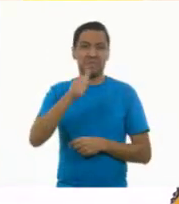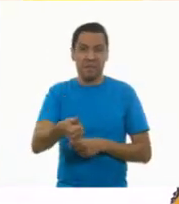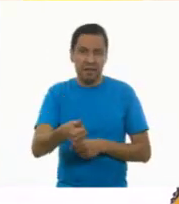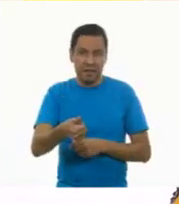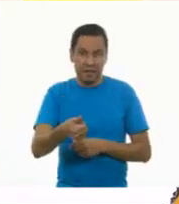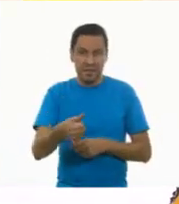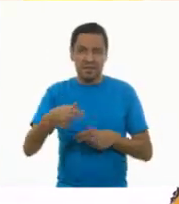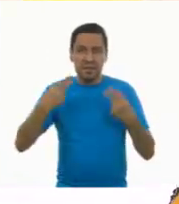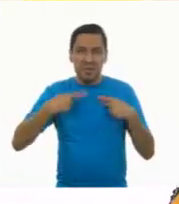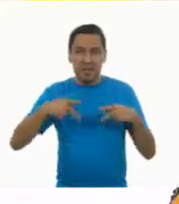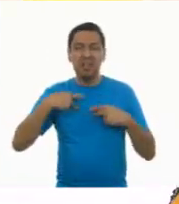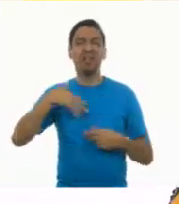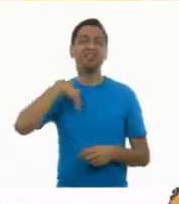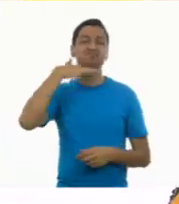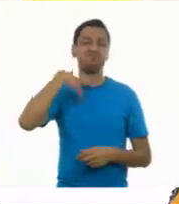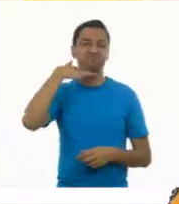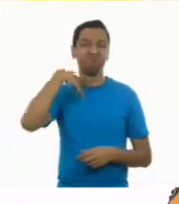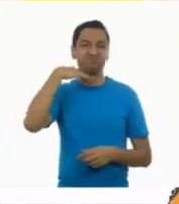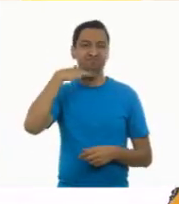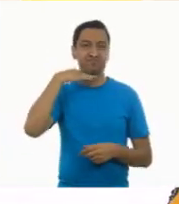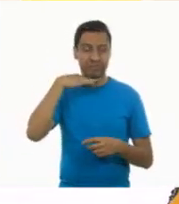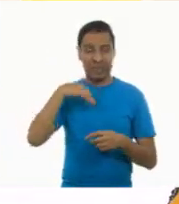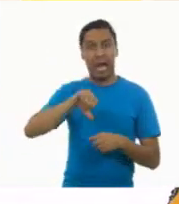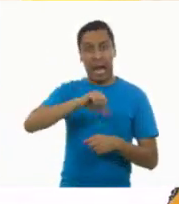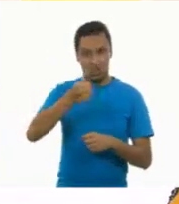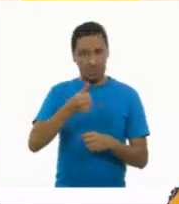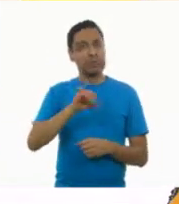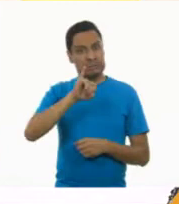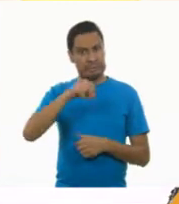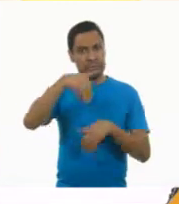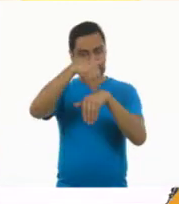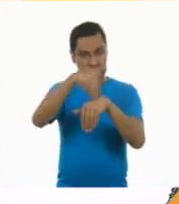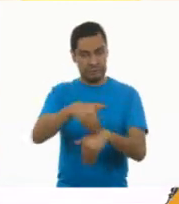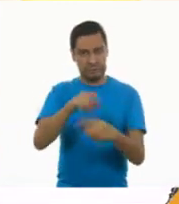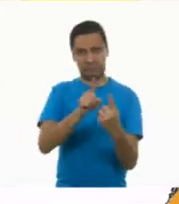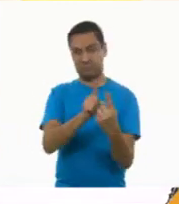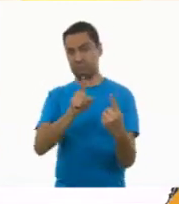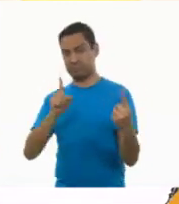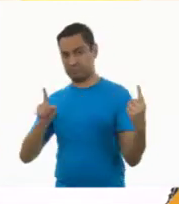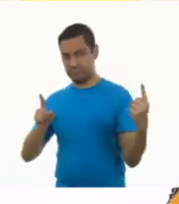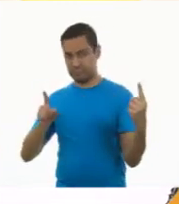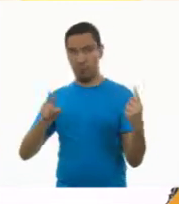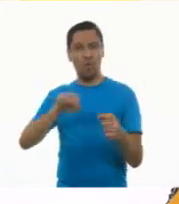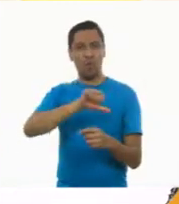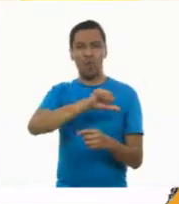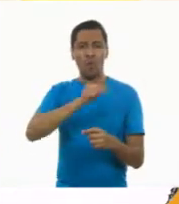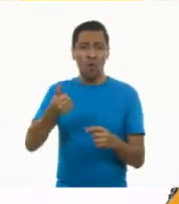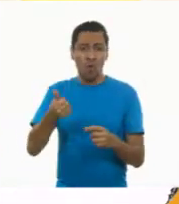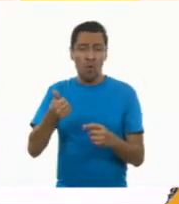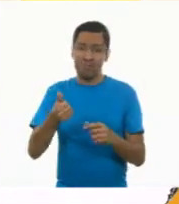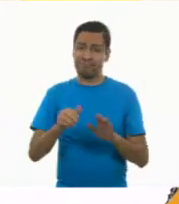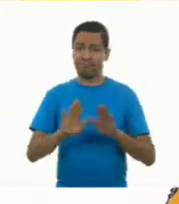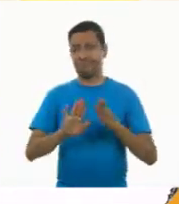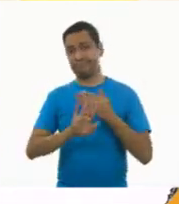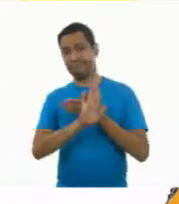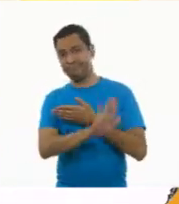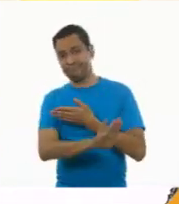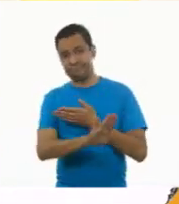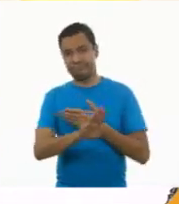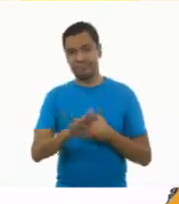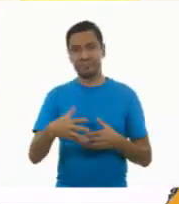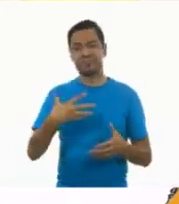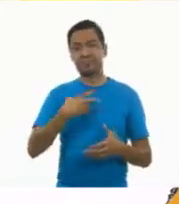las de las personas de al final que mantuvieron su sana distancia, con lo que además de cuidarse, pues también cuidaban a los